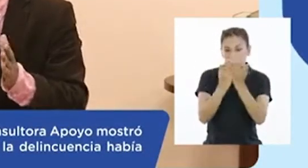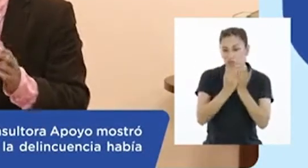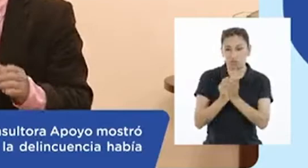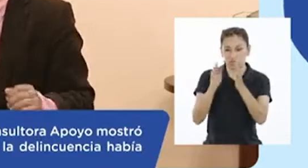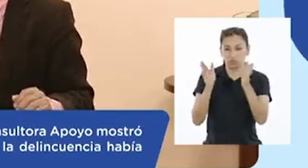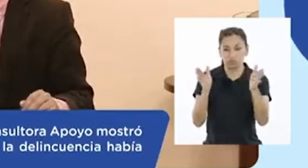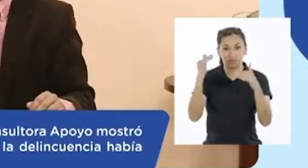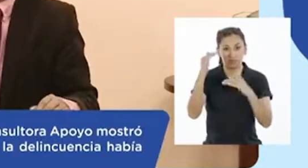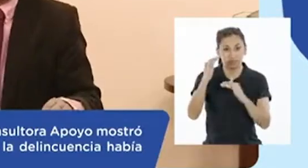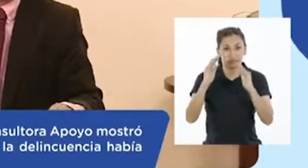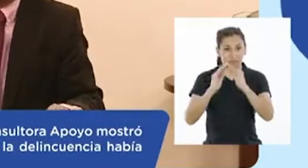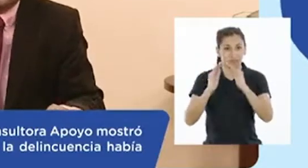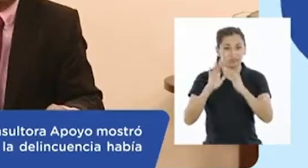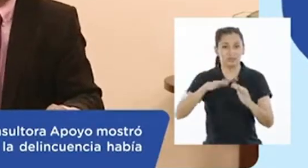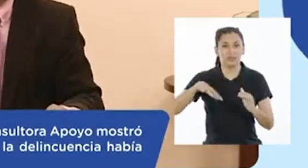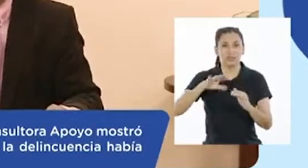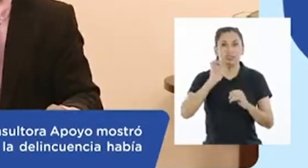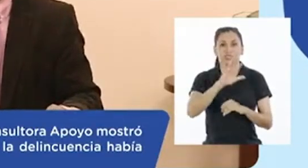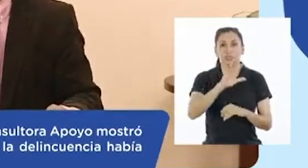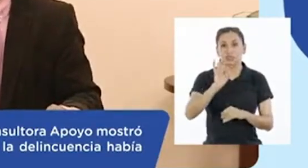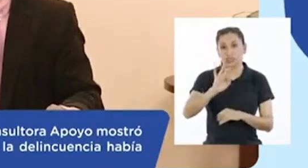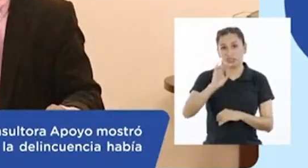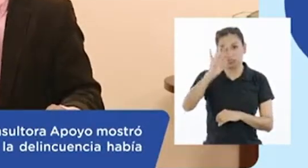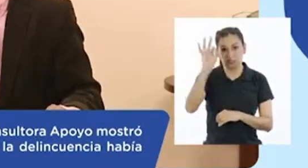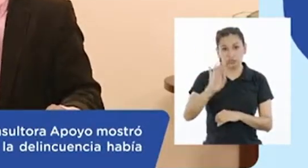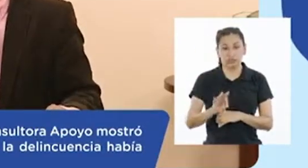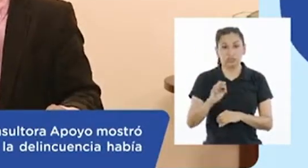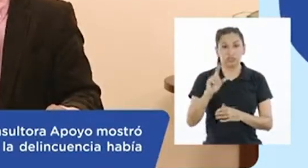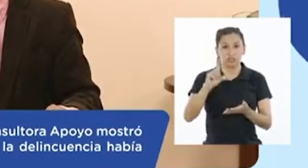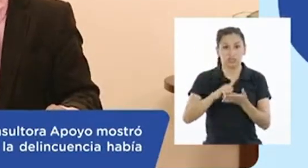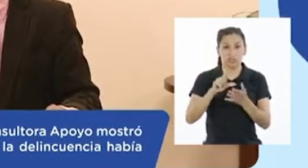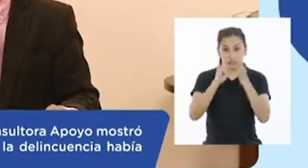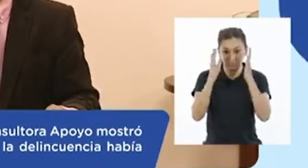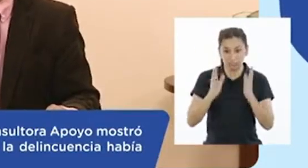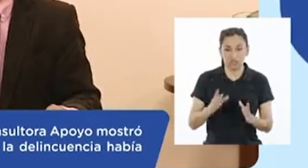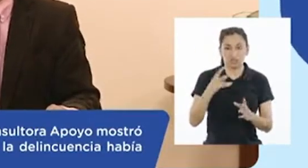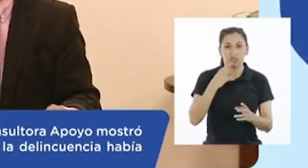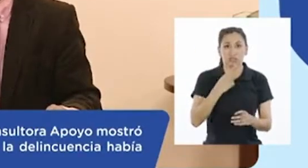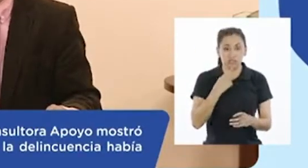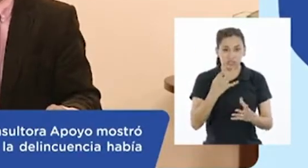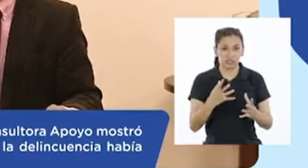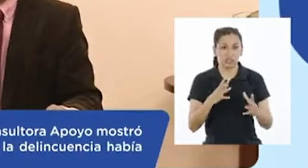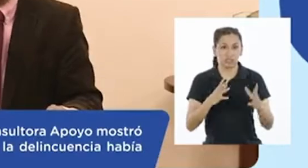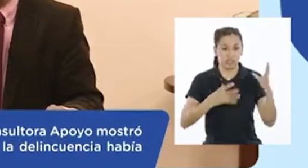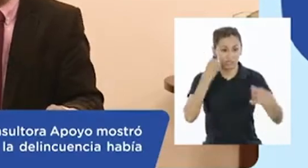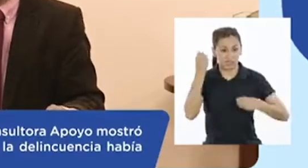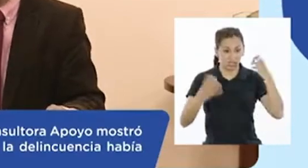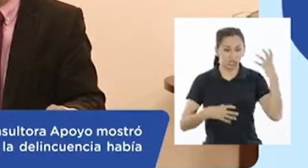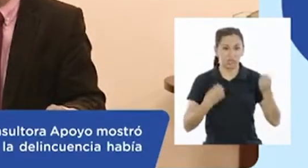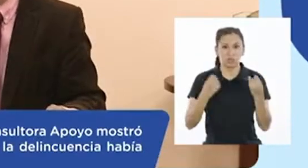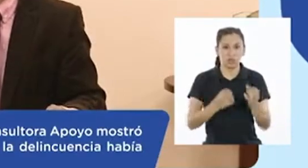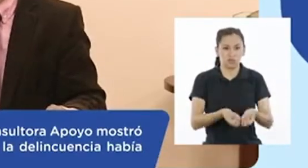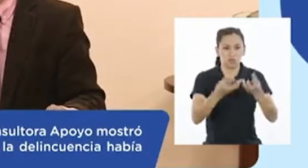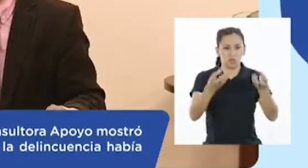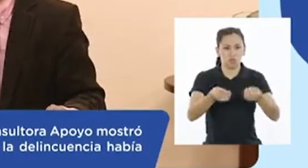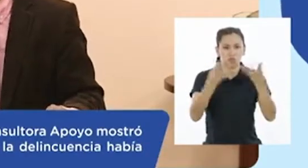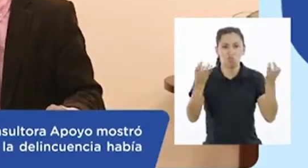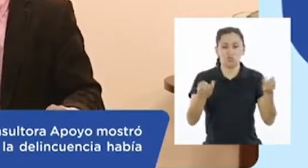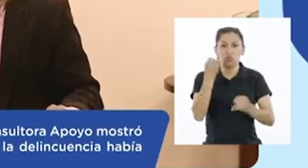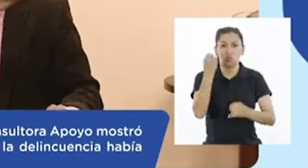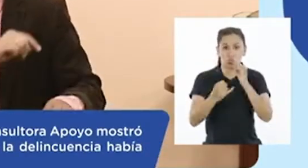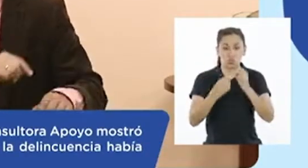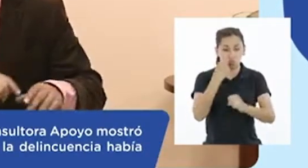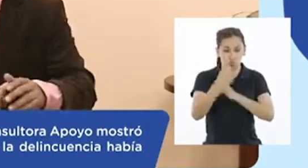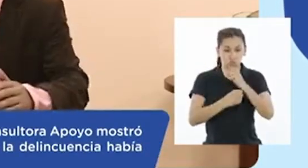consultora Apoyo mostró que el 53% de los limeños afirmaba que la delincuencia había crecido durante